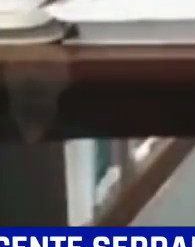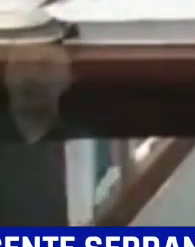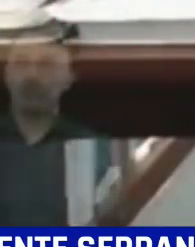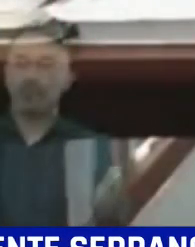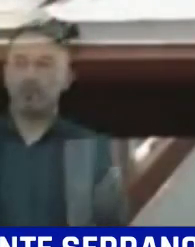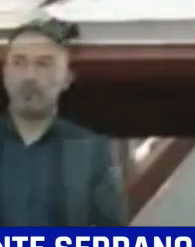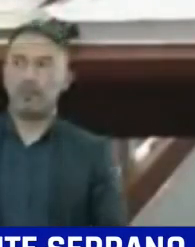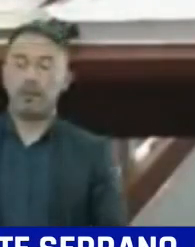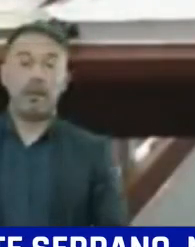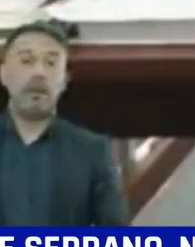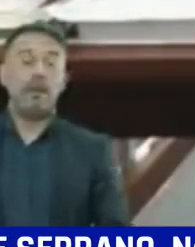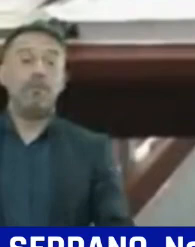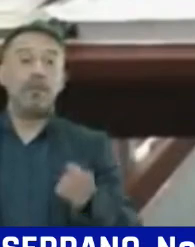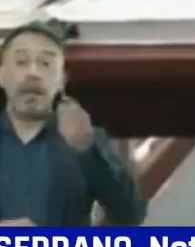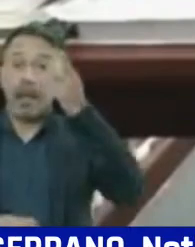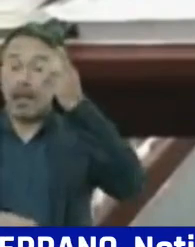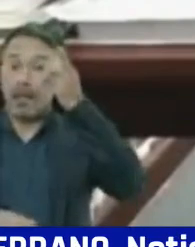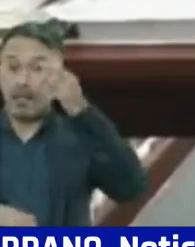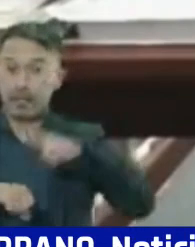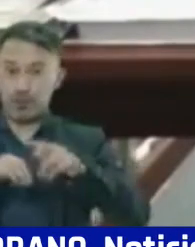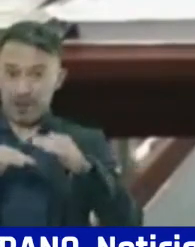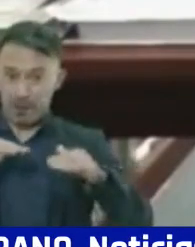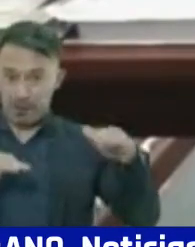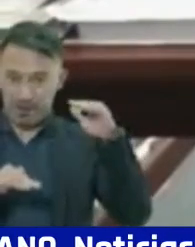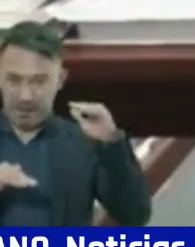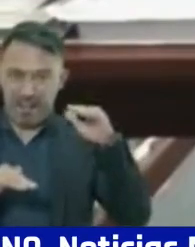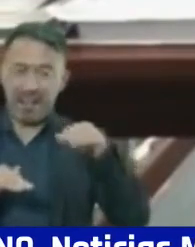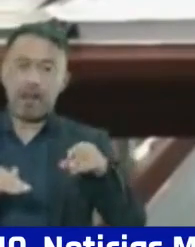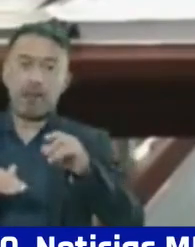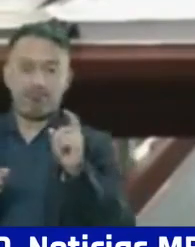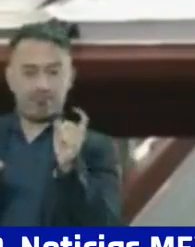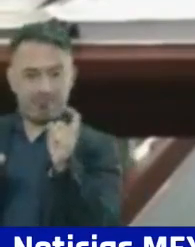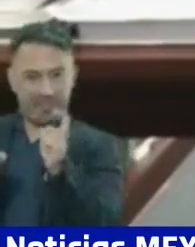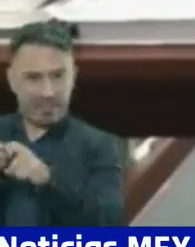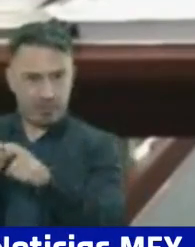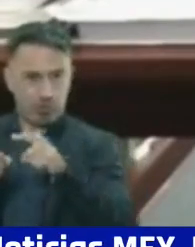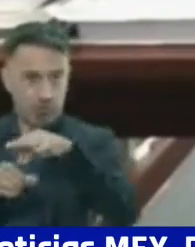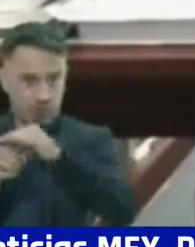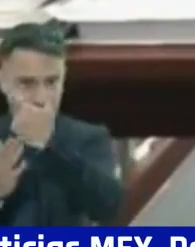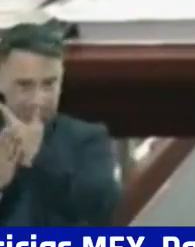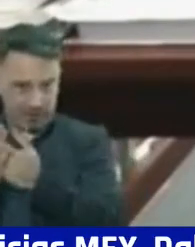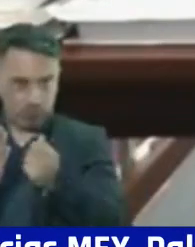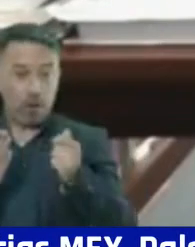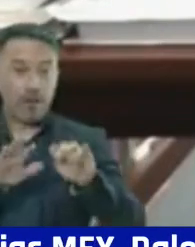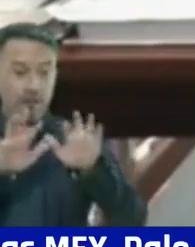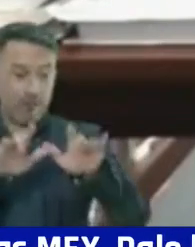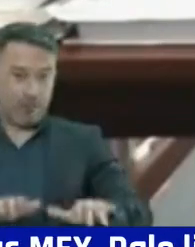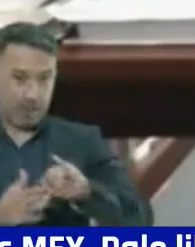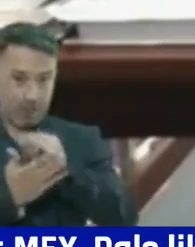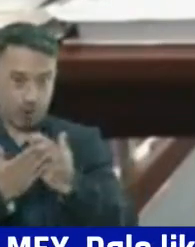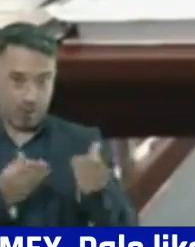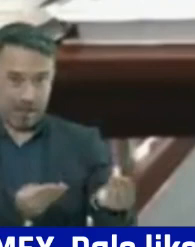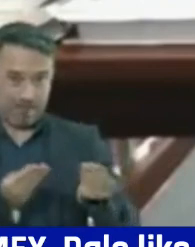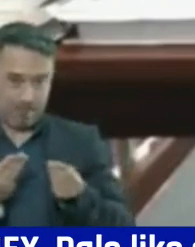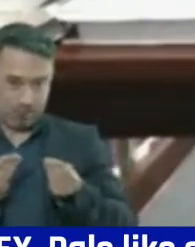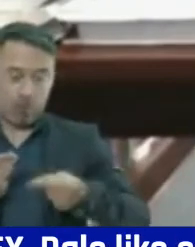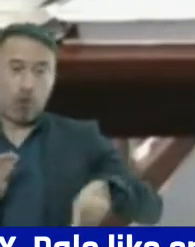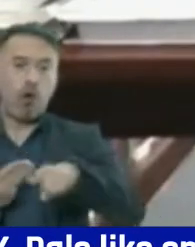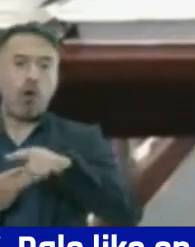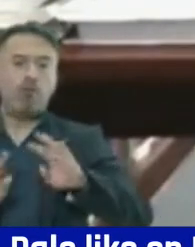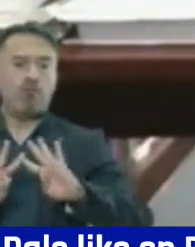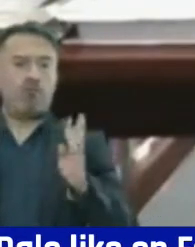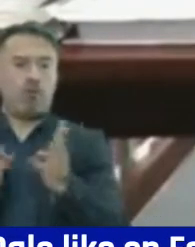El informe de la Dirección Ejecutiva de Registro Federal de Electores a la Secretaría Ejecutiva del Instituto Nacional Electoral que conocemos esta